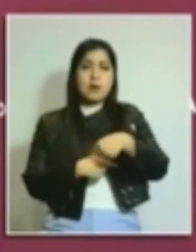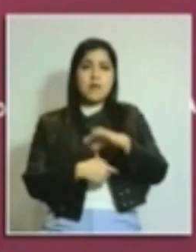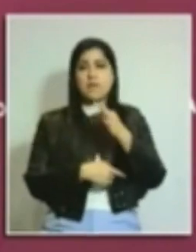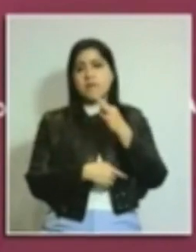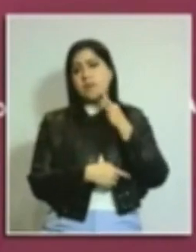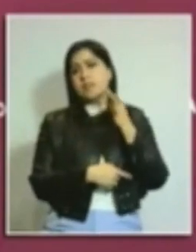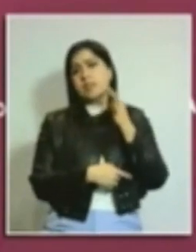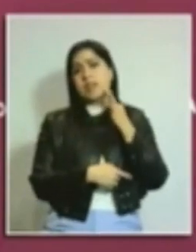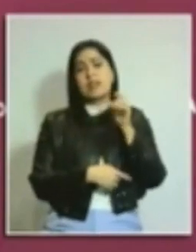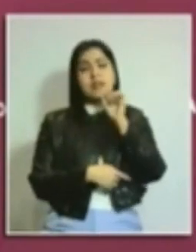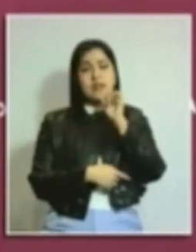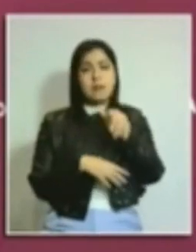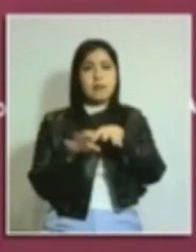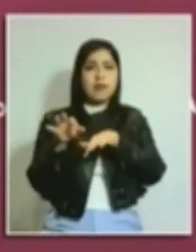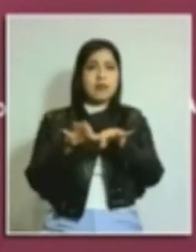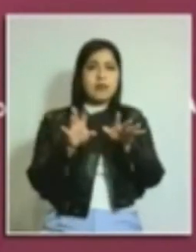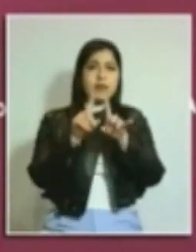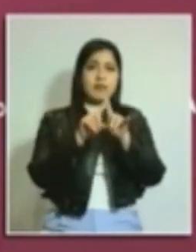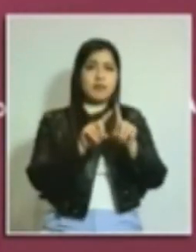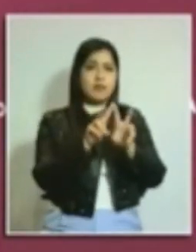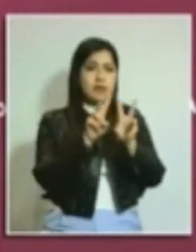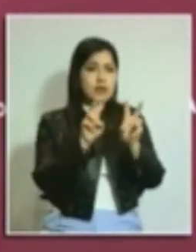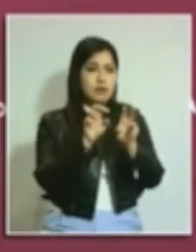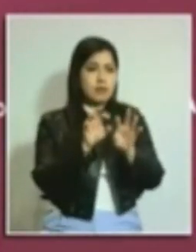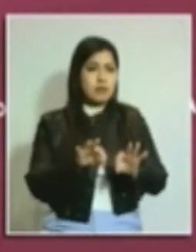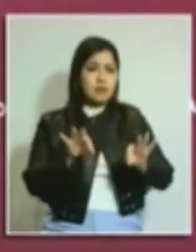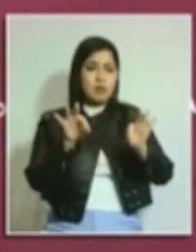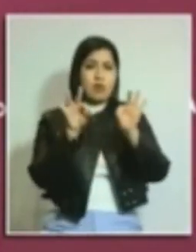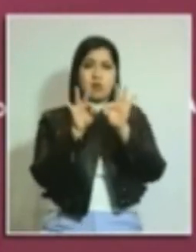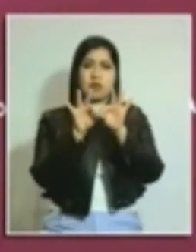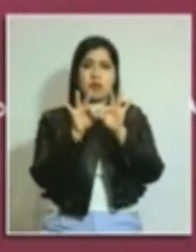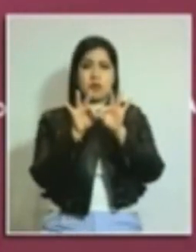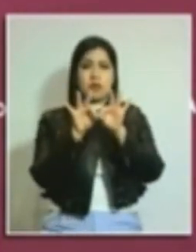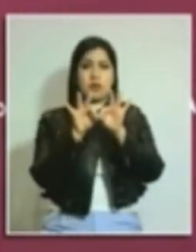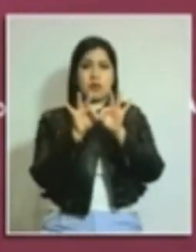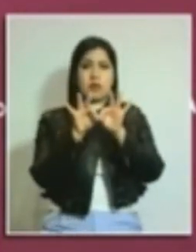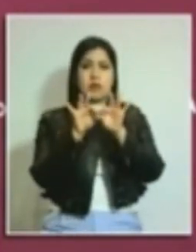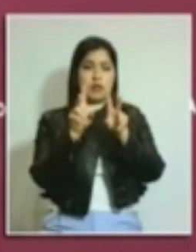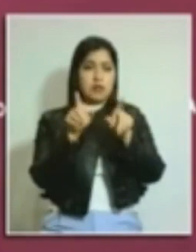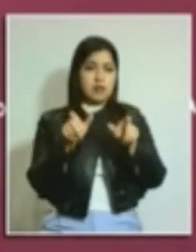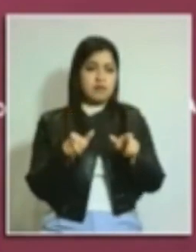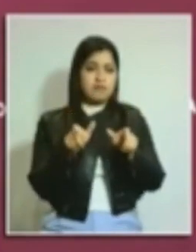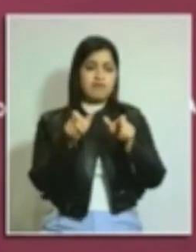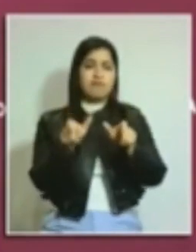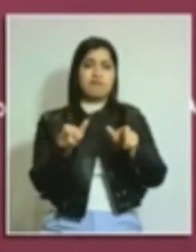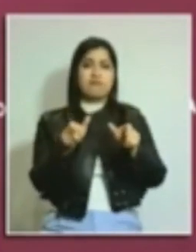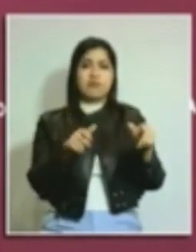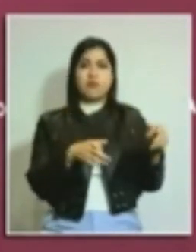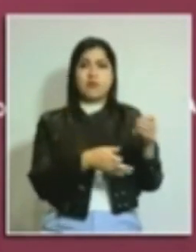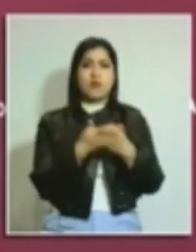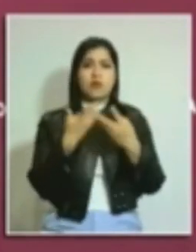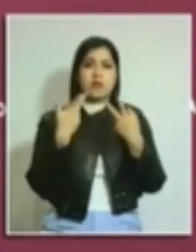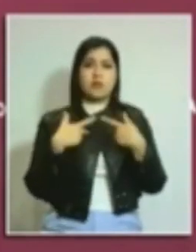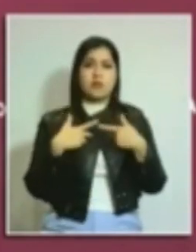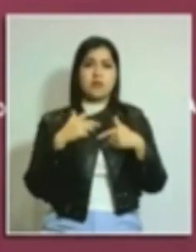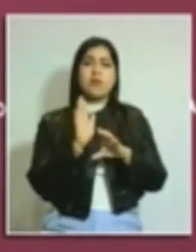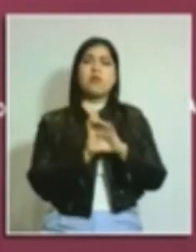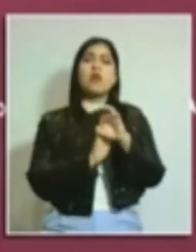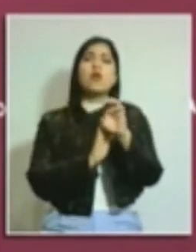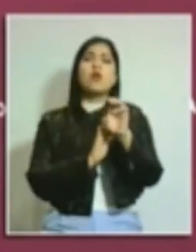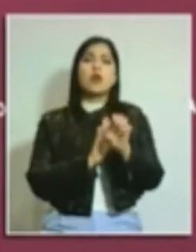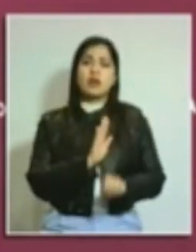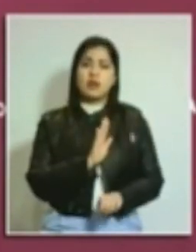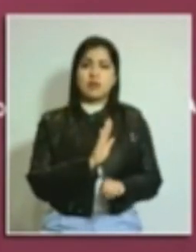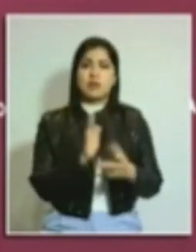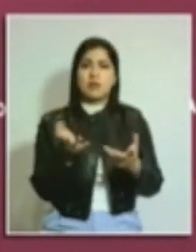trabajando en cosas que son importantísimos para la seguridad de todos. Por ejemplo, si se mira